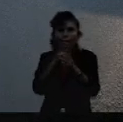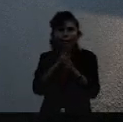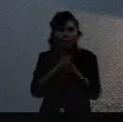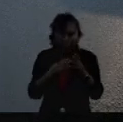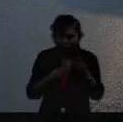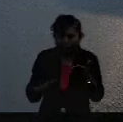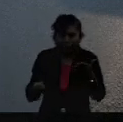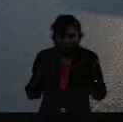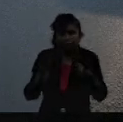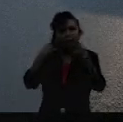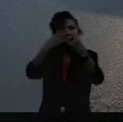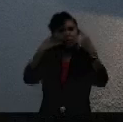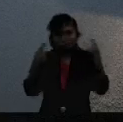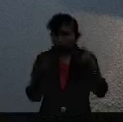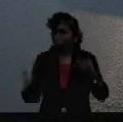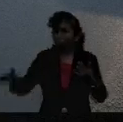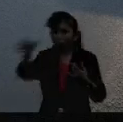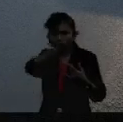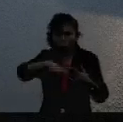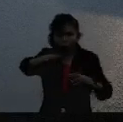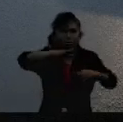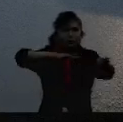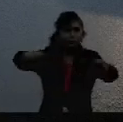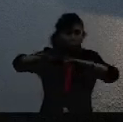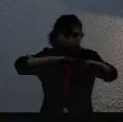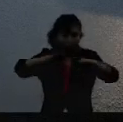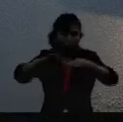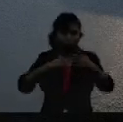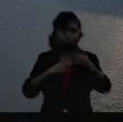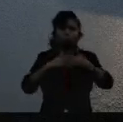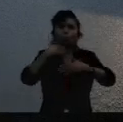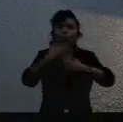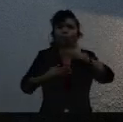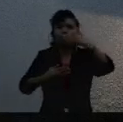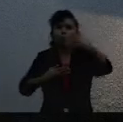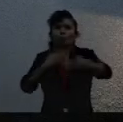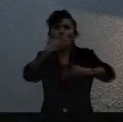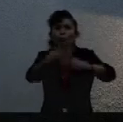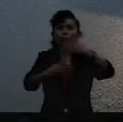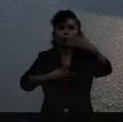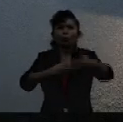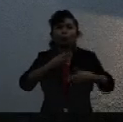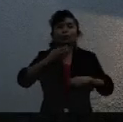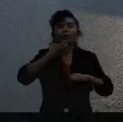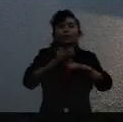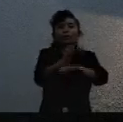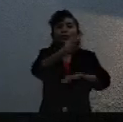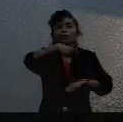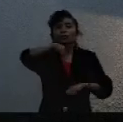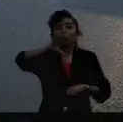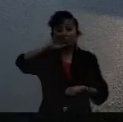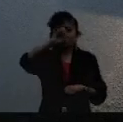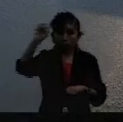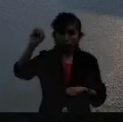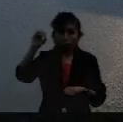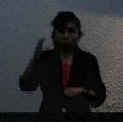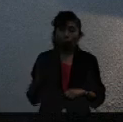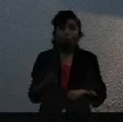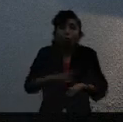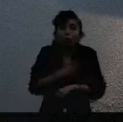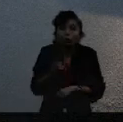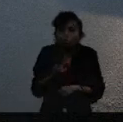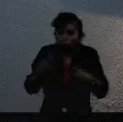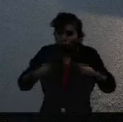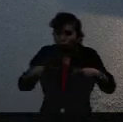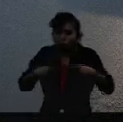continuar escribiendo entre todas y todos las páginas más bellas en la historia de Quintana ro porque somos una tierra